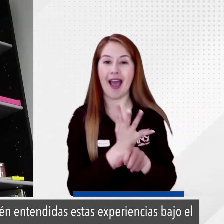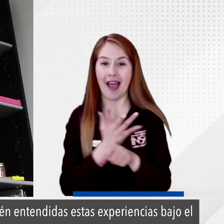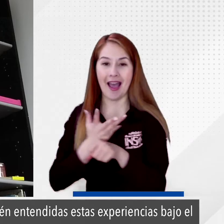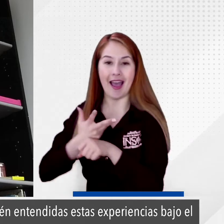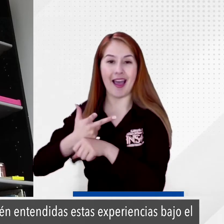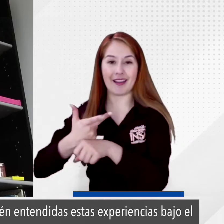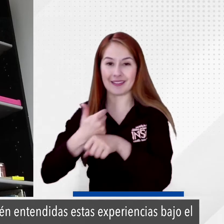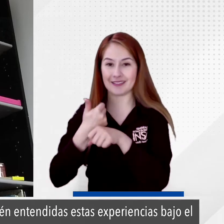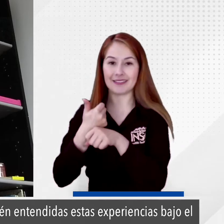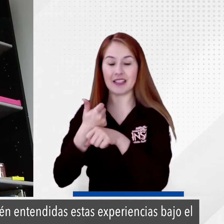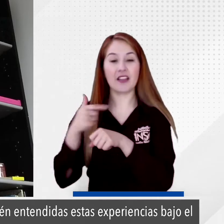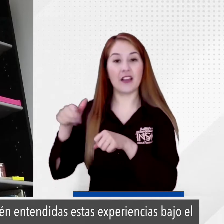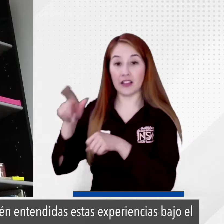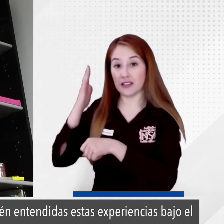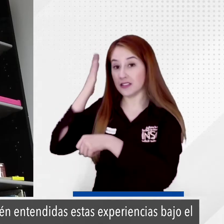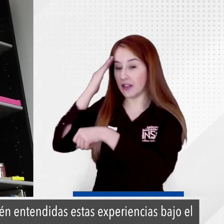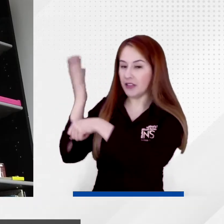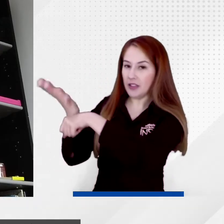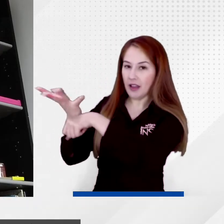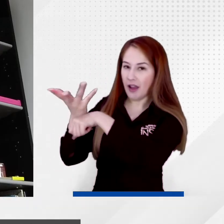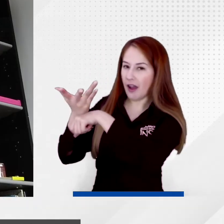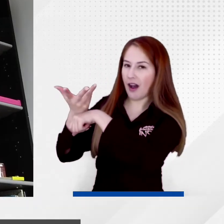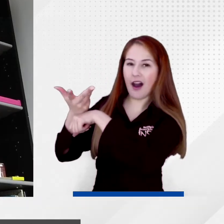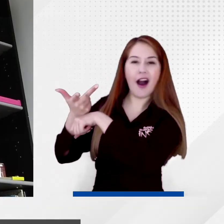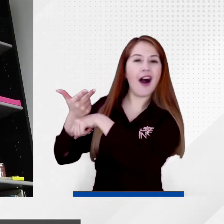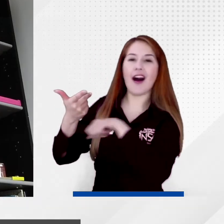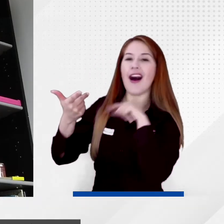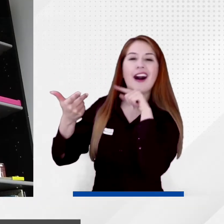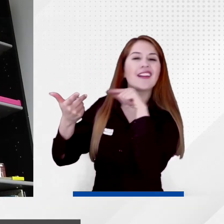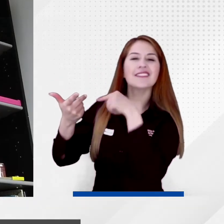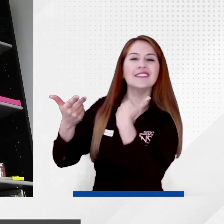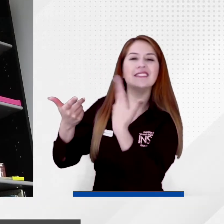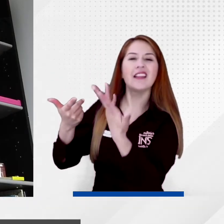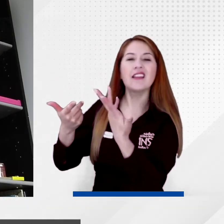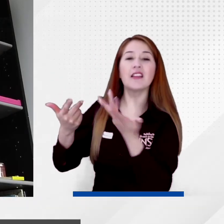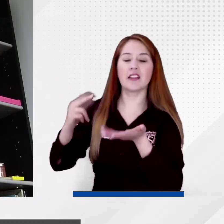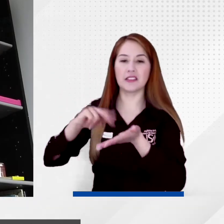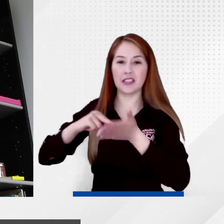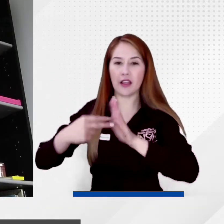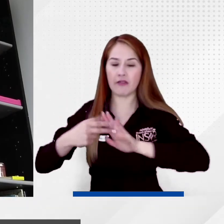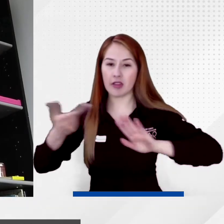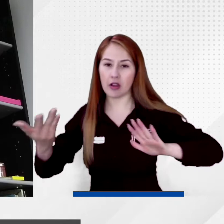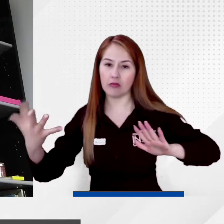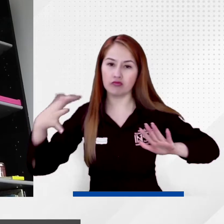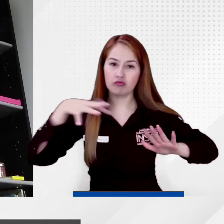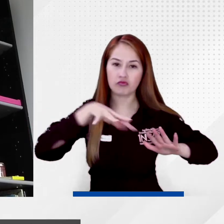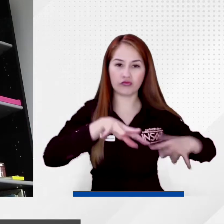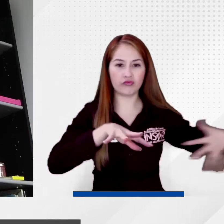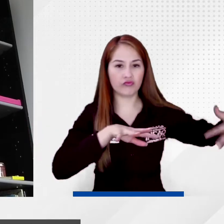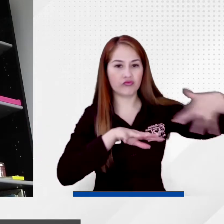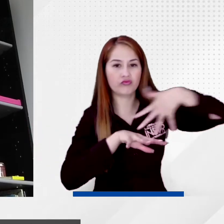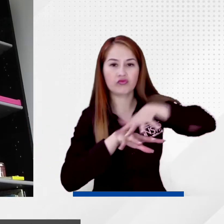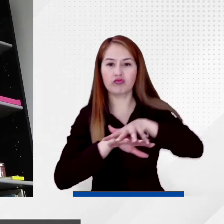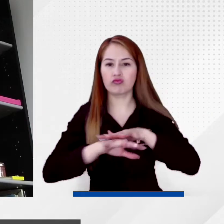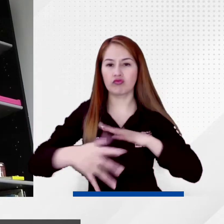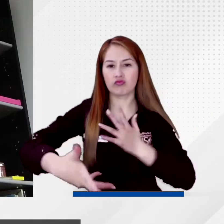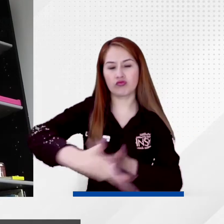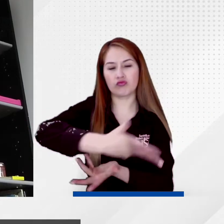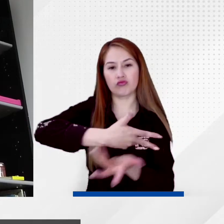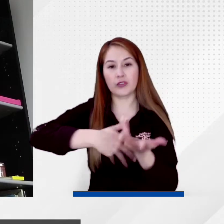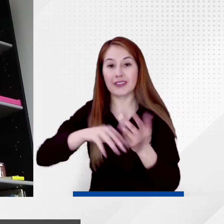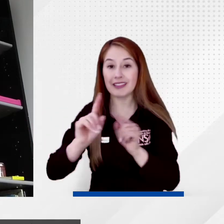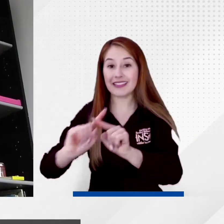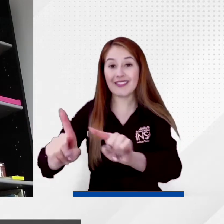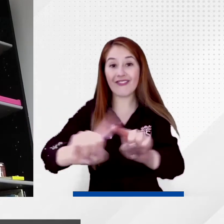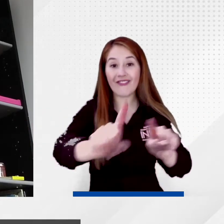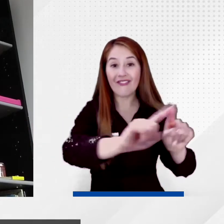sus grandes funciones justamente es como esa simbiosis de las diferencias, ¿sí? Entonces,